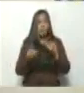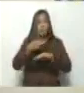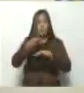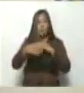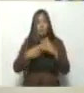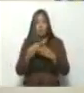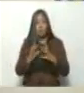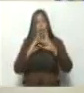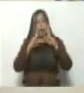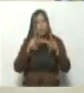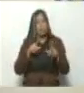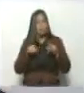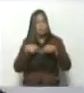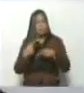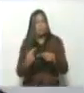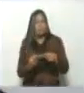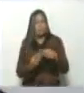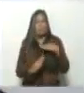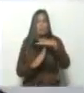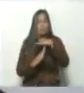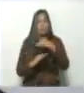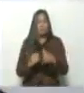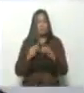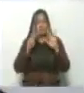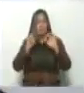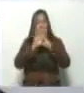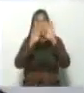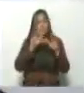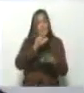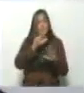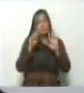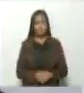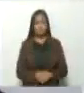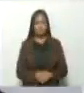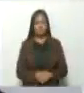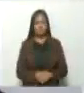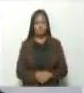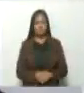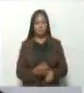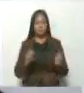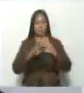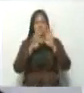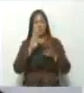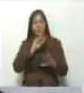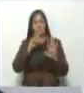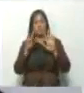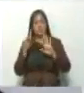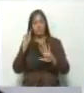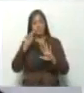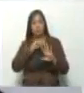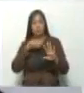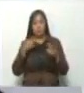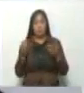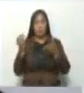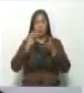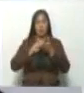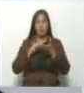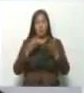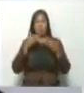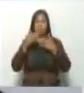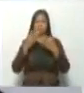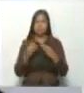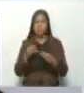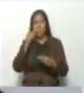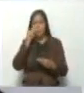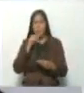Eso sí nos lo va a contar luego de la pausa. 7:36 a.m. 7:47 a.m. Estamos de vuelta conversando